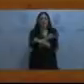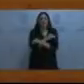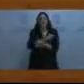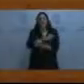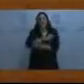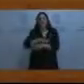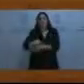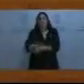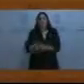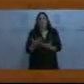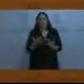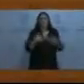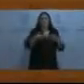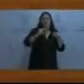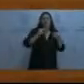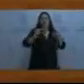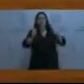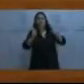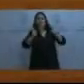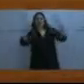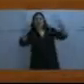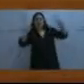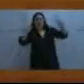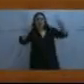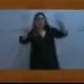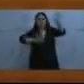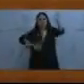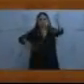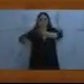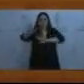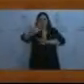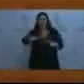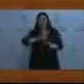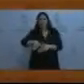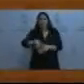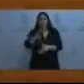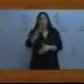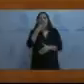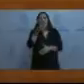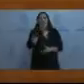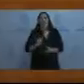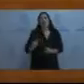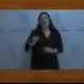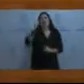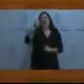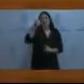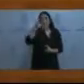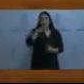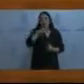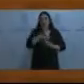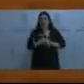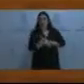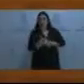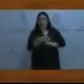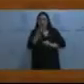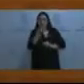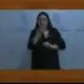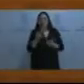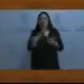del finalizóse, del empezóse, del terminóse. Finalmente, se vanagloria del éxito de sus medidas, que van a arreglarlo todo, terminar con el